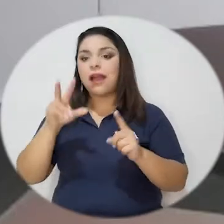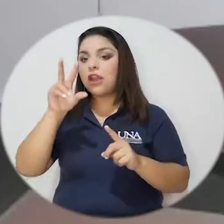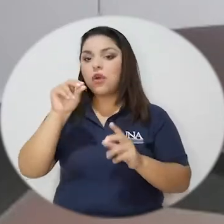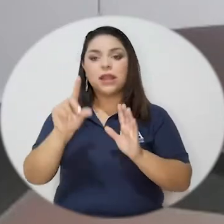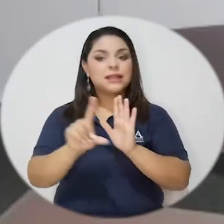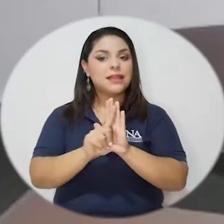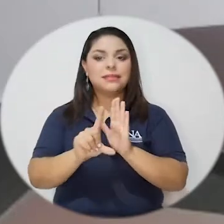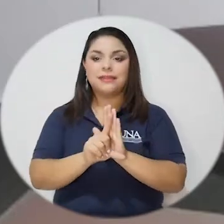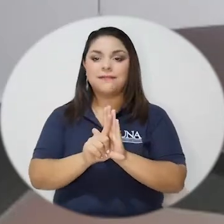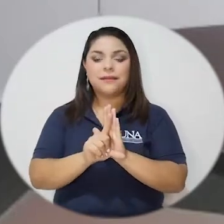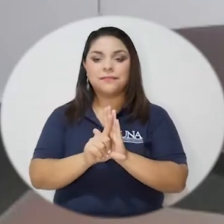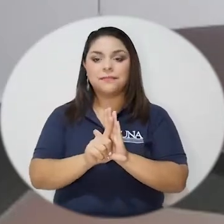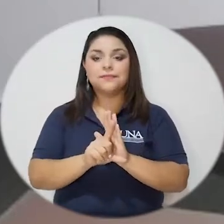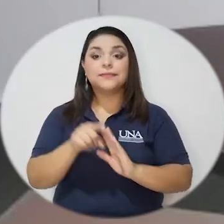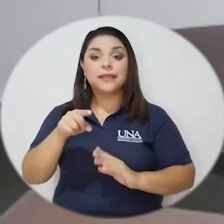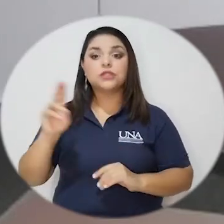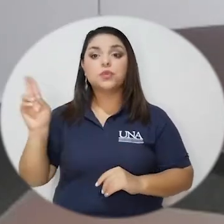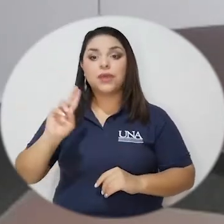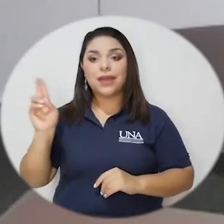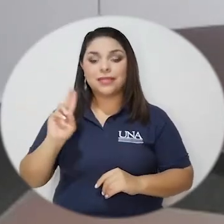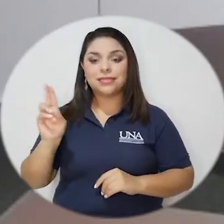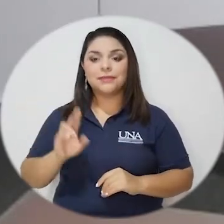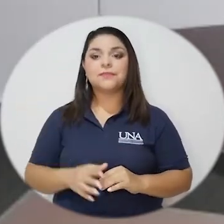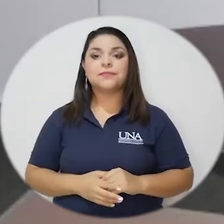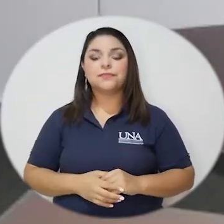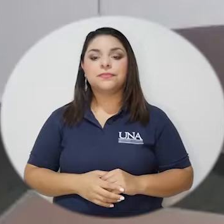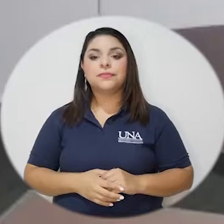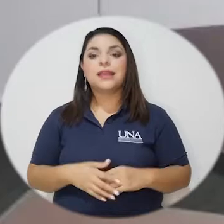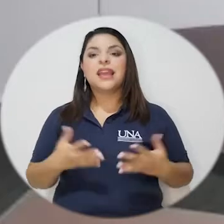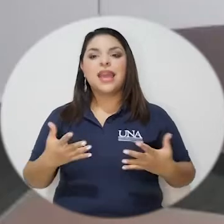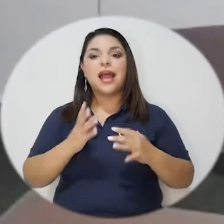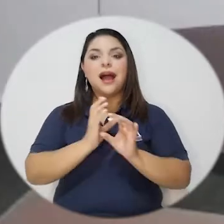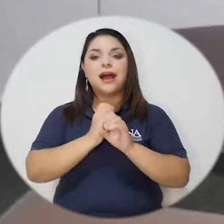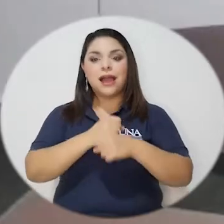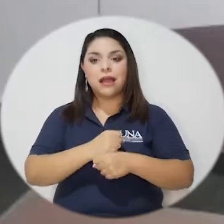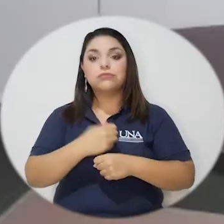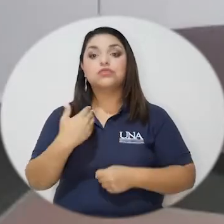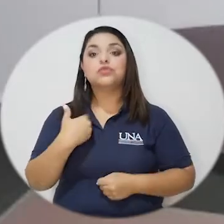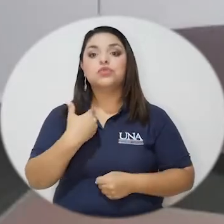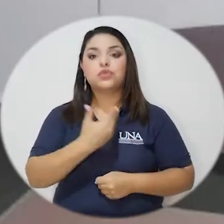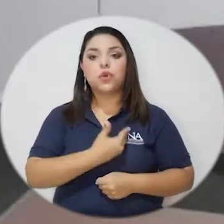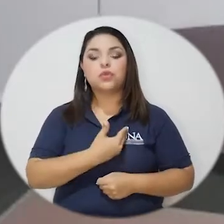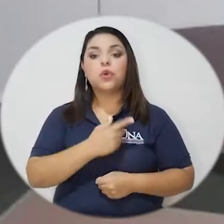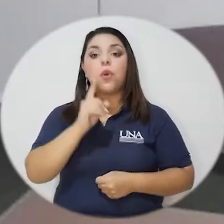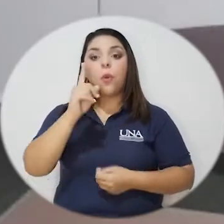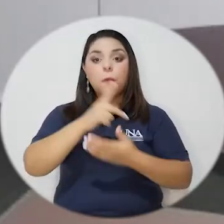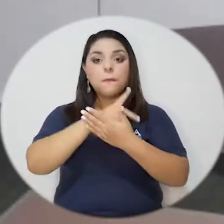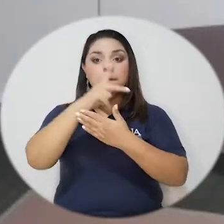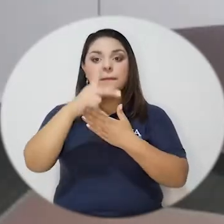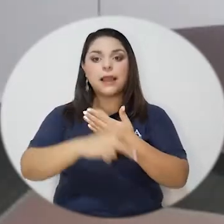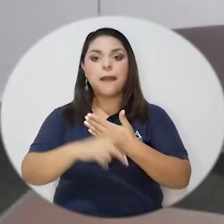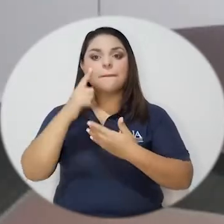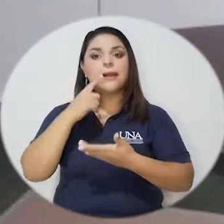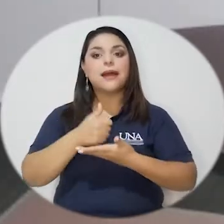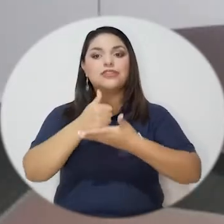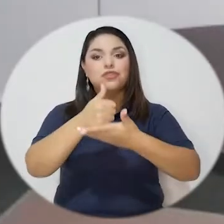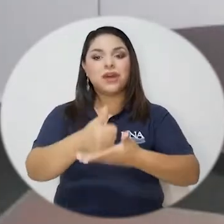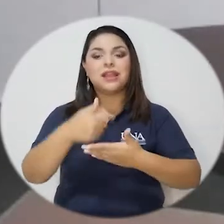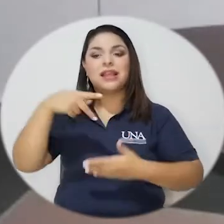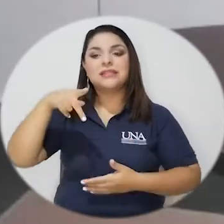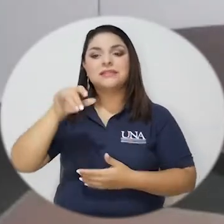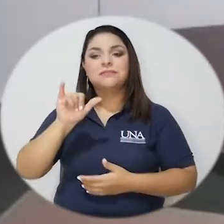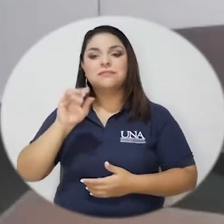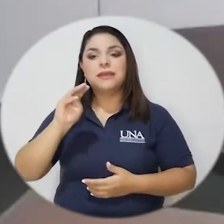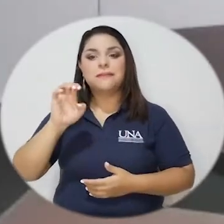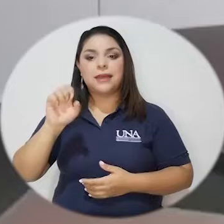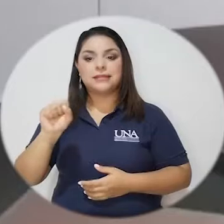legislativa, es urgente que hagamos nosotros un plan para ayudar